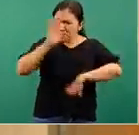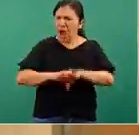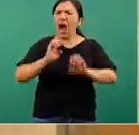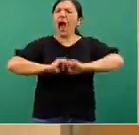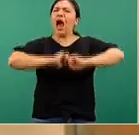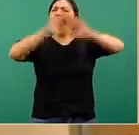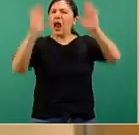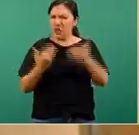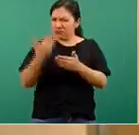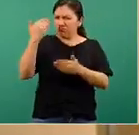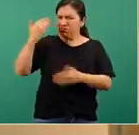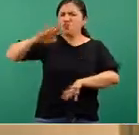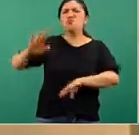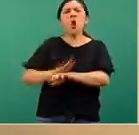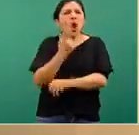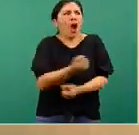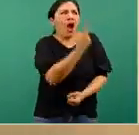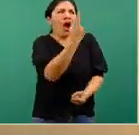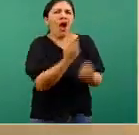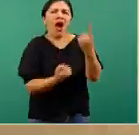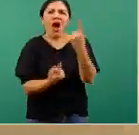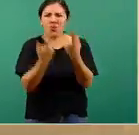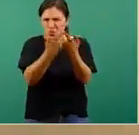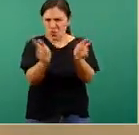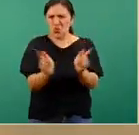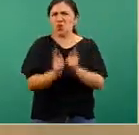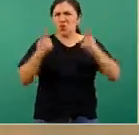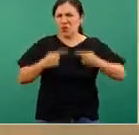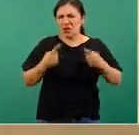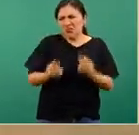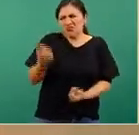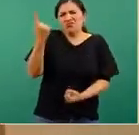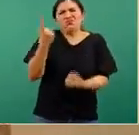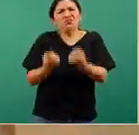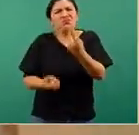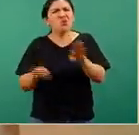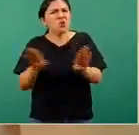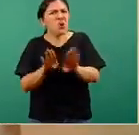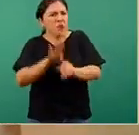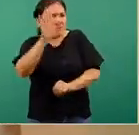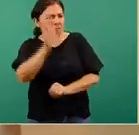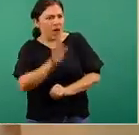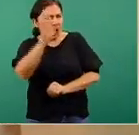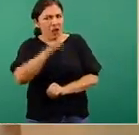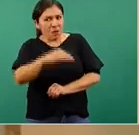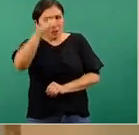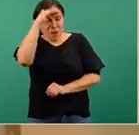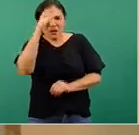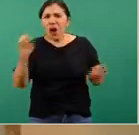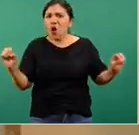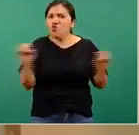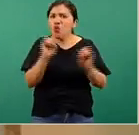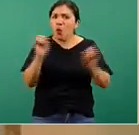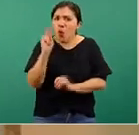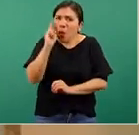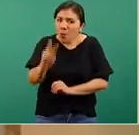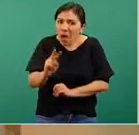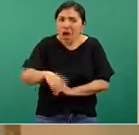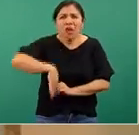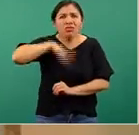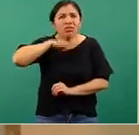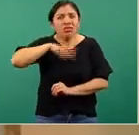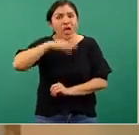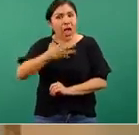detalle, dado que hubo algunas reacciones de ciertos segmentos de la sociedad que parecían no visualizar que